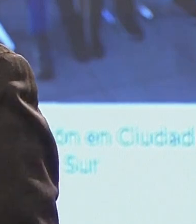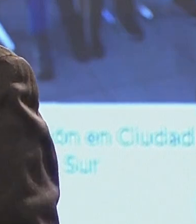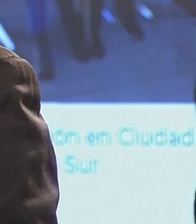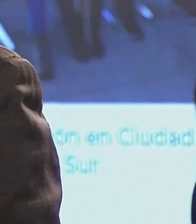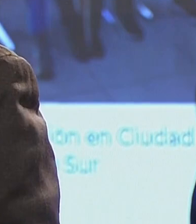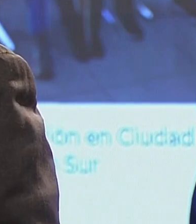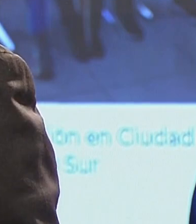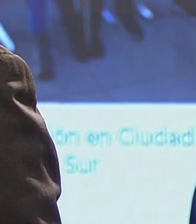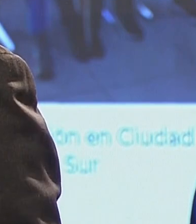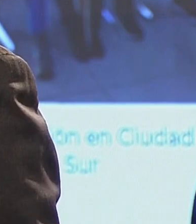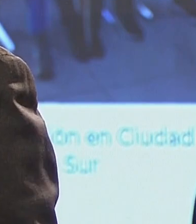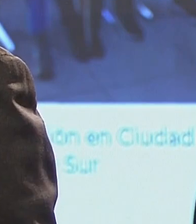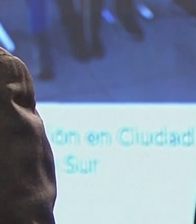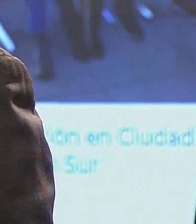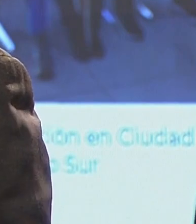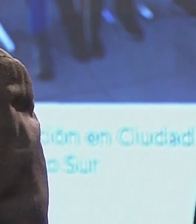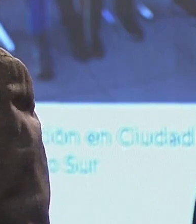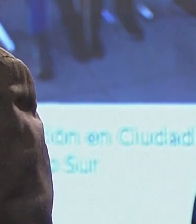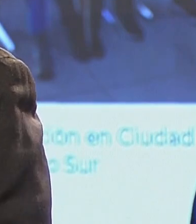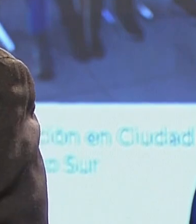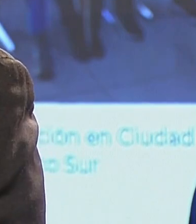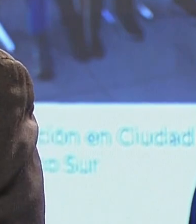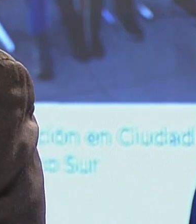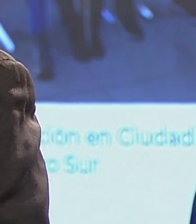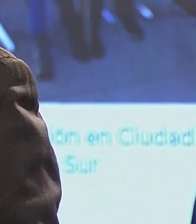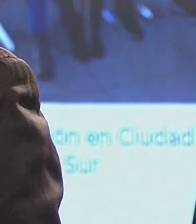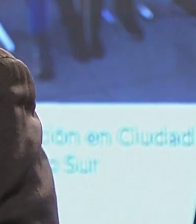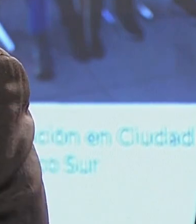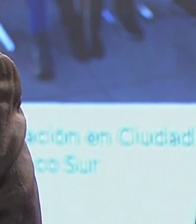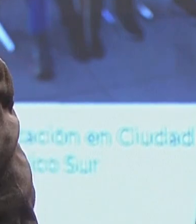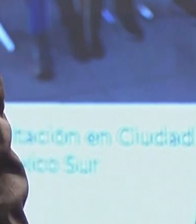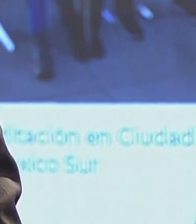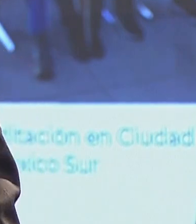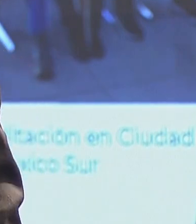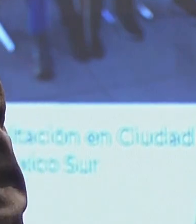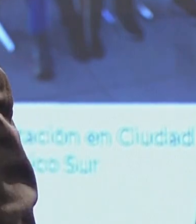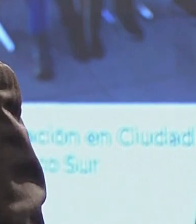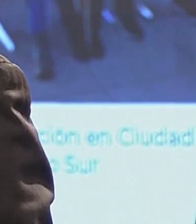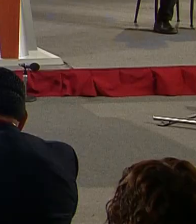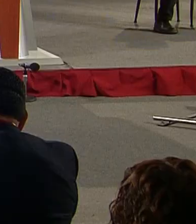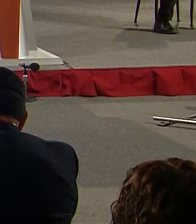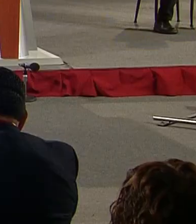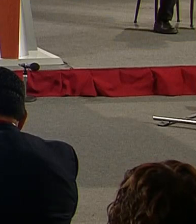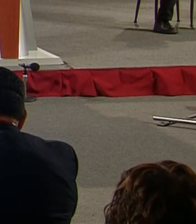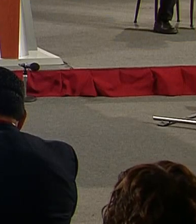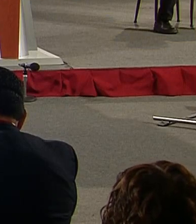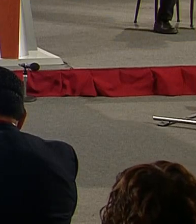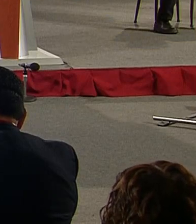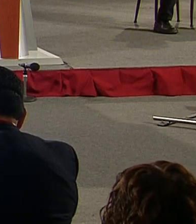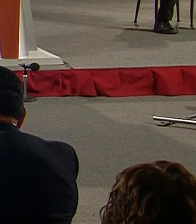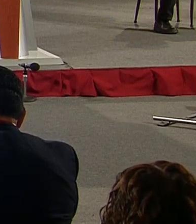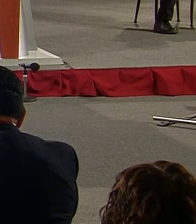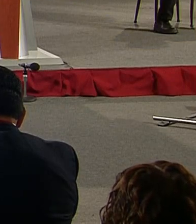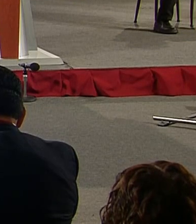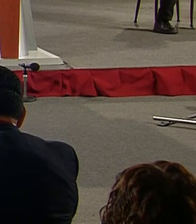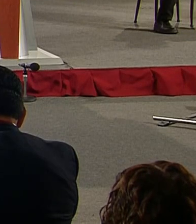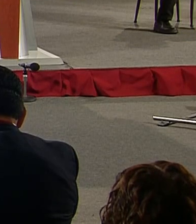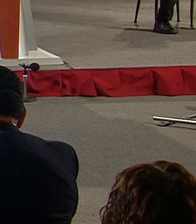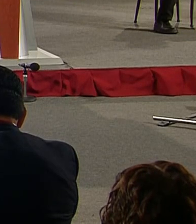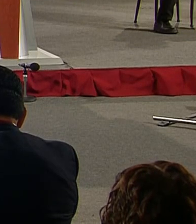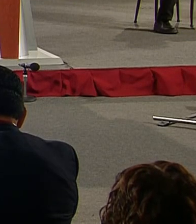logre reunir y contratar al mayor número de especialistas. Por eso les pedimos a ellos y a ellas que estén muy pendientes de las comunicaciones